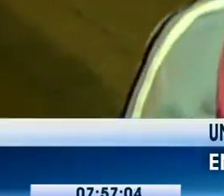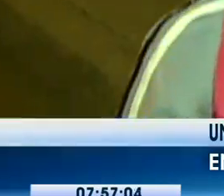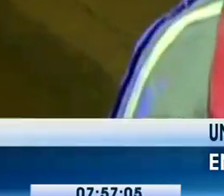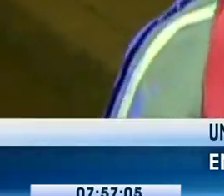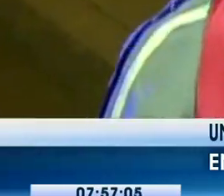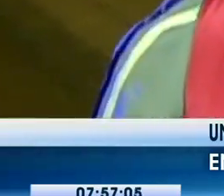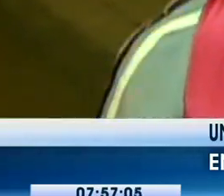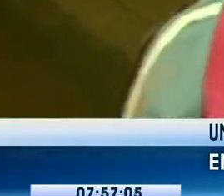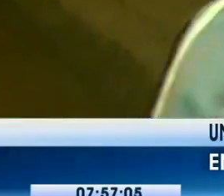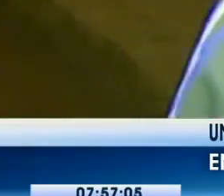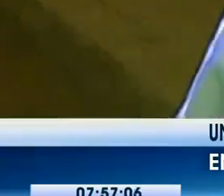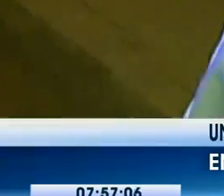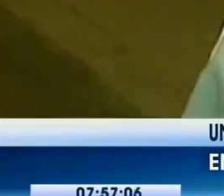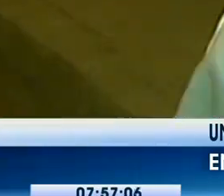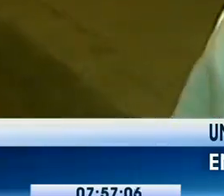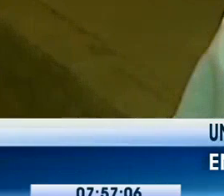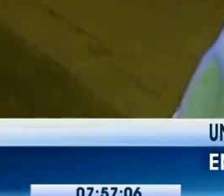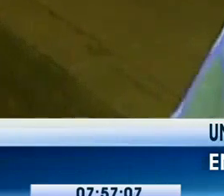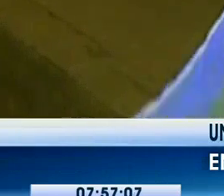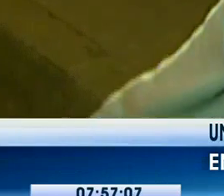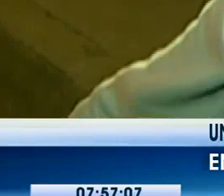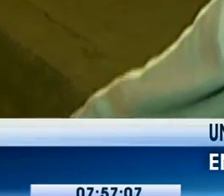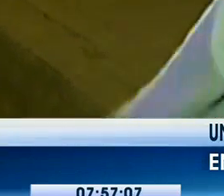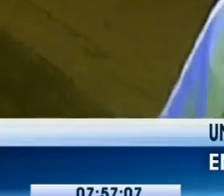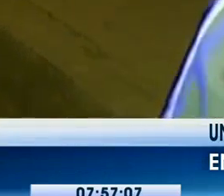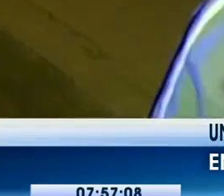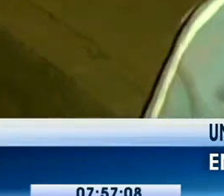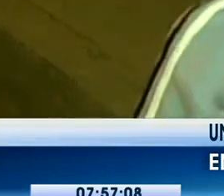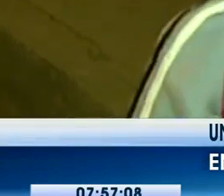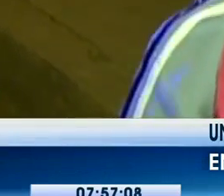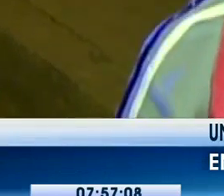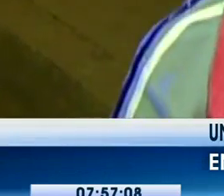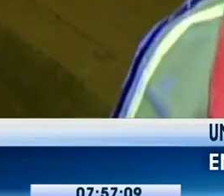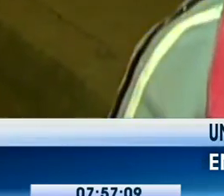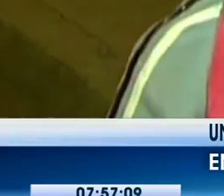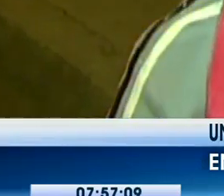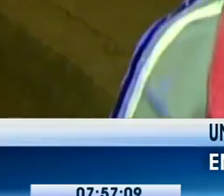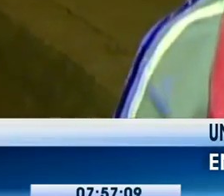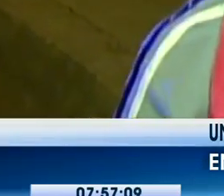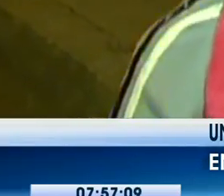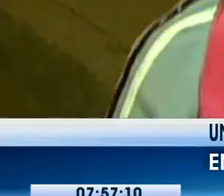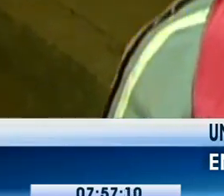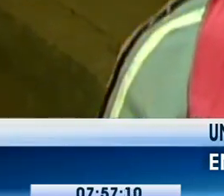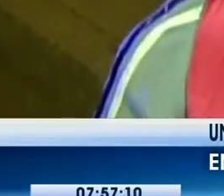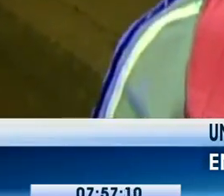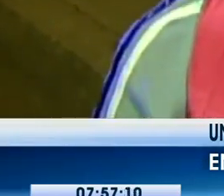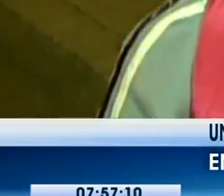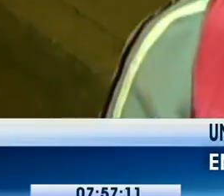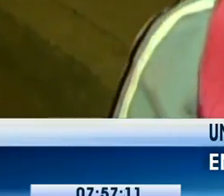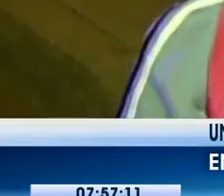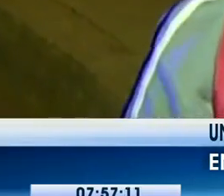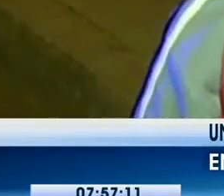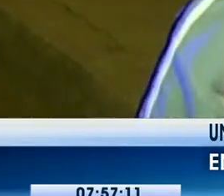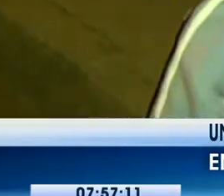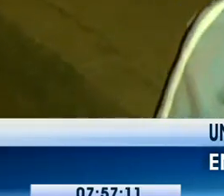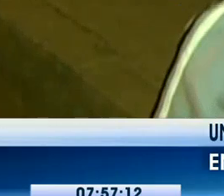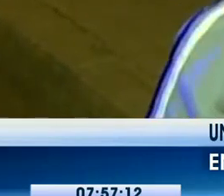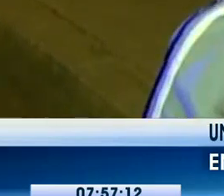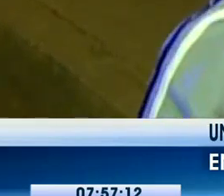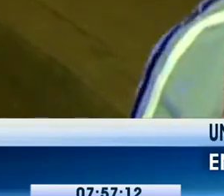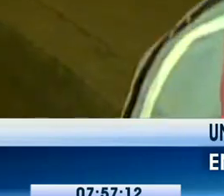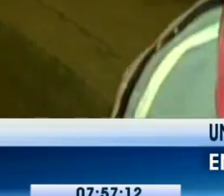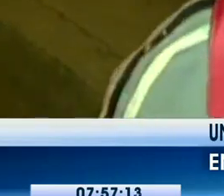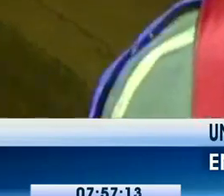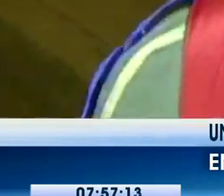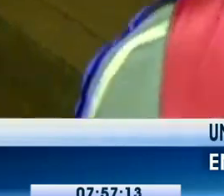clases, los jóvenes, los chicos, los niños van a las escuelas y a los colegios solos, ¿no? Porque estamos trabajando los padres